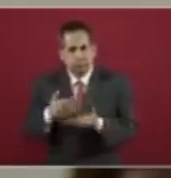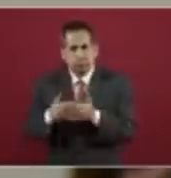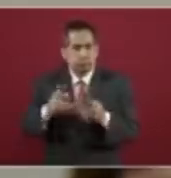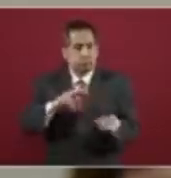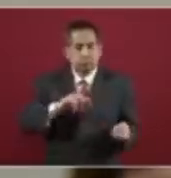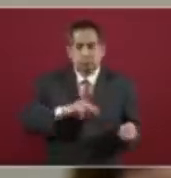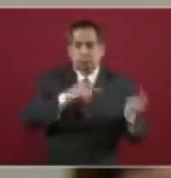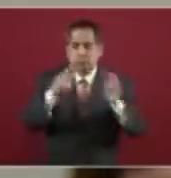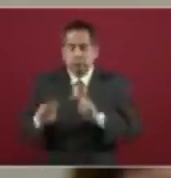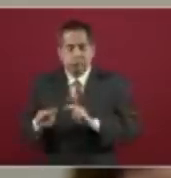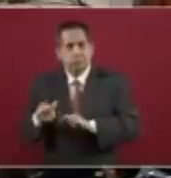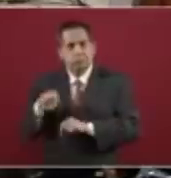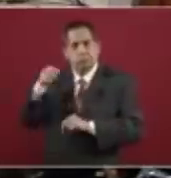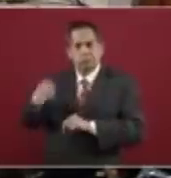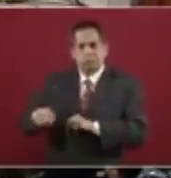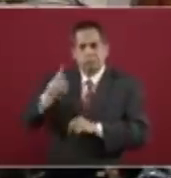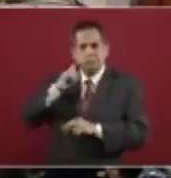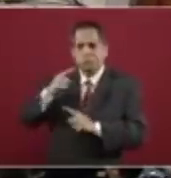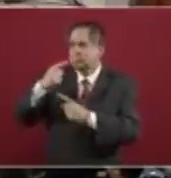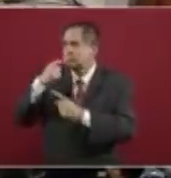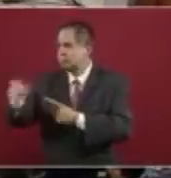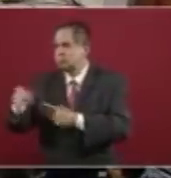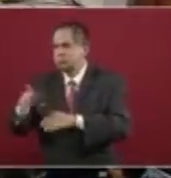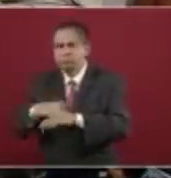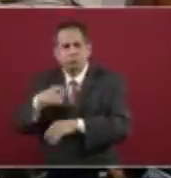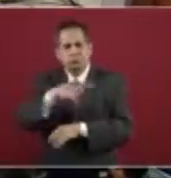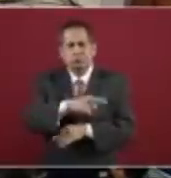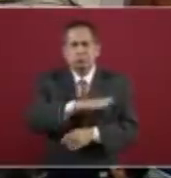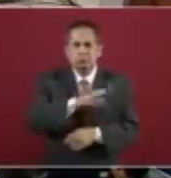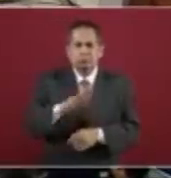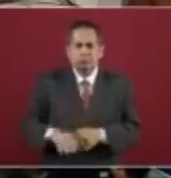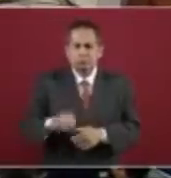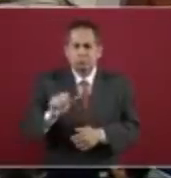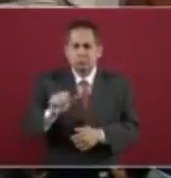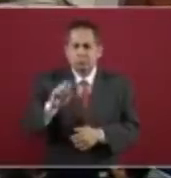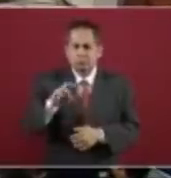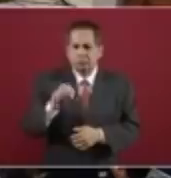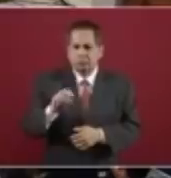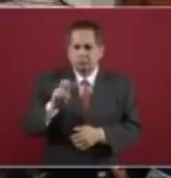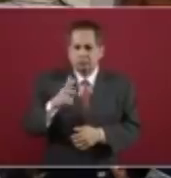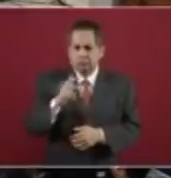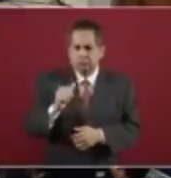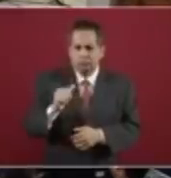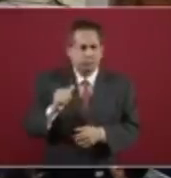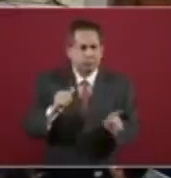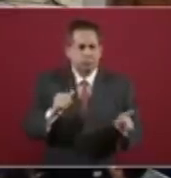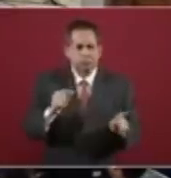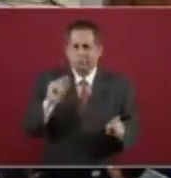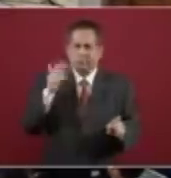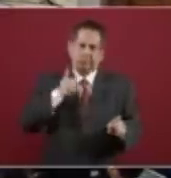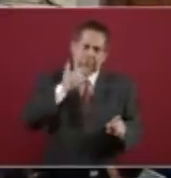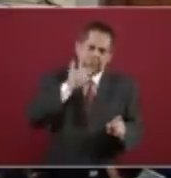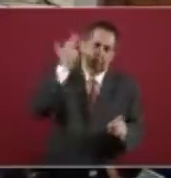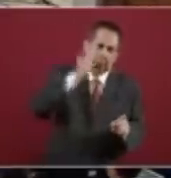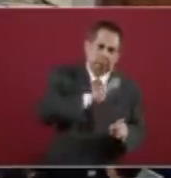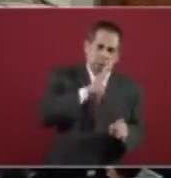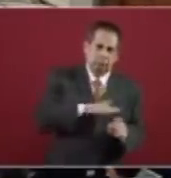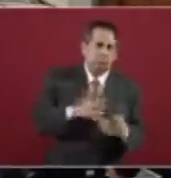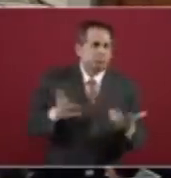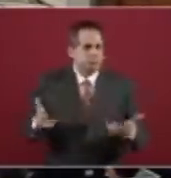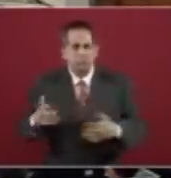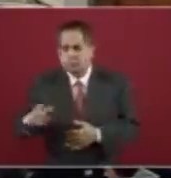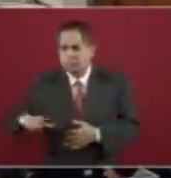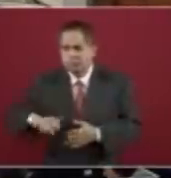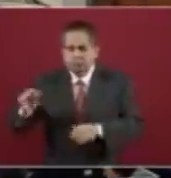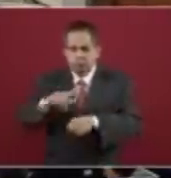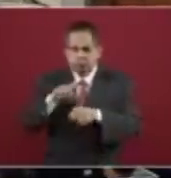culpando a las denunciantes por la muerte de Armando Vega Gil, el músico que se suicidó hace unos días. ¿Qué puede hacer el gobierno federal para atender